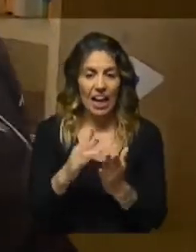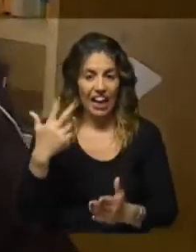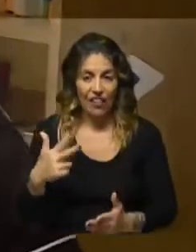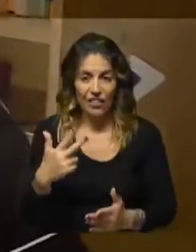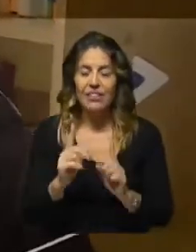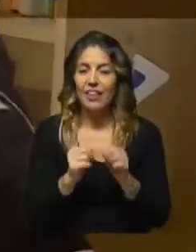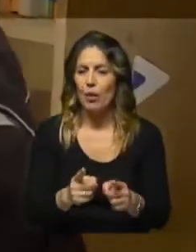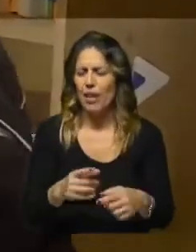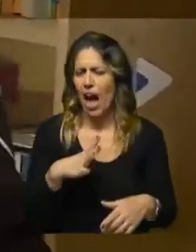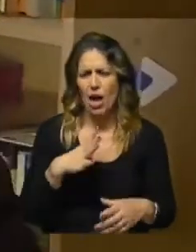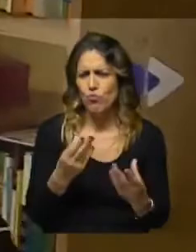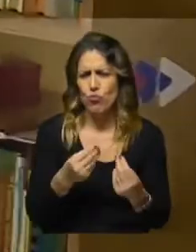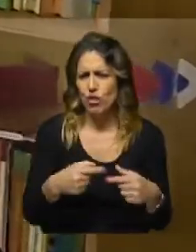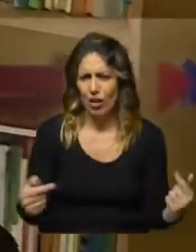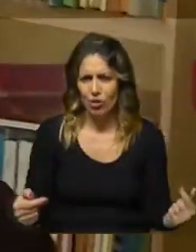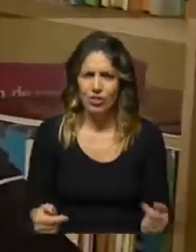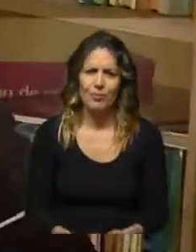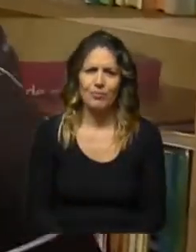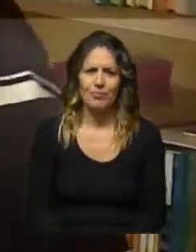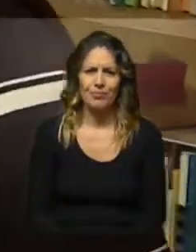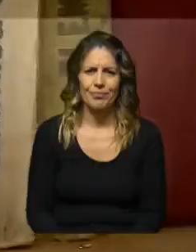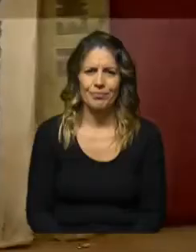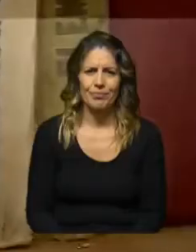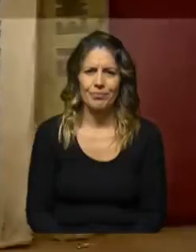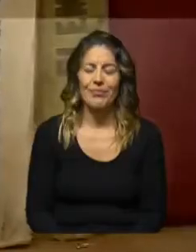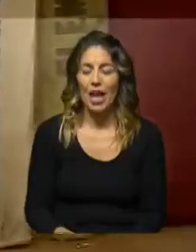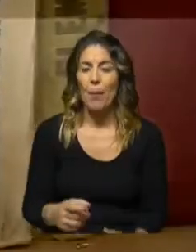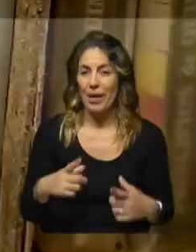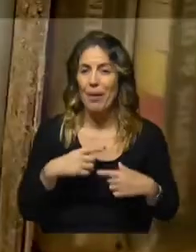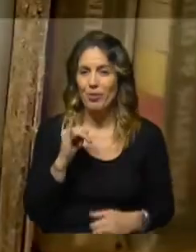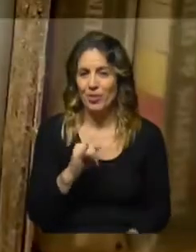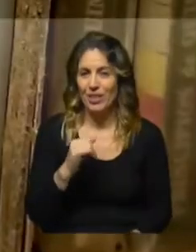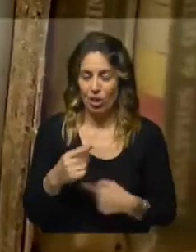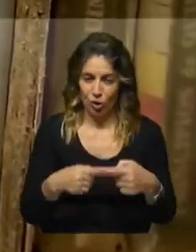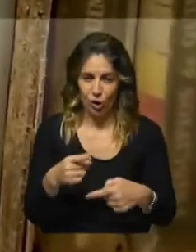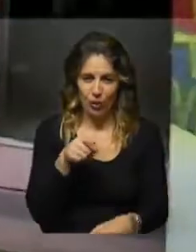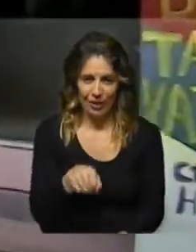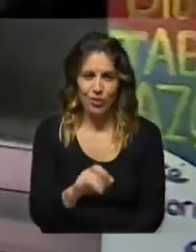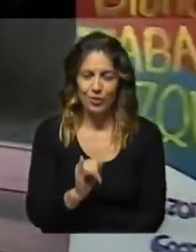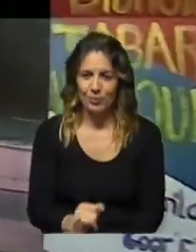Hay de todo. Bueno, aspiramos a eso.